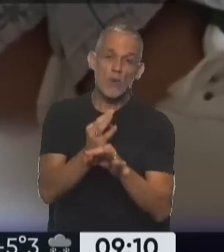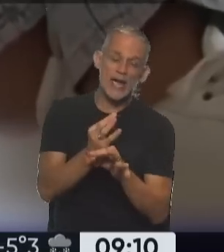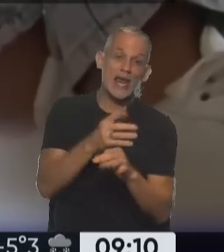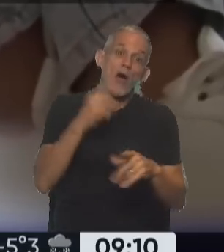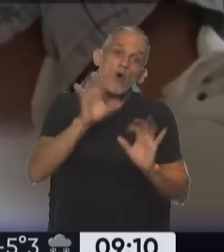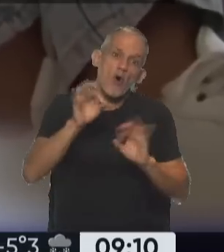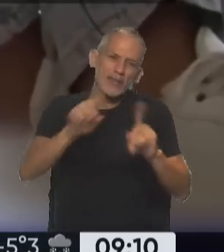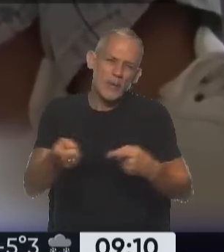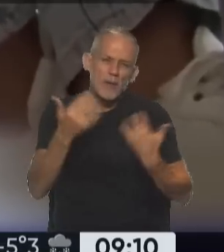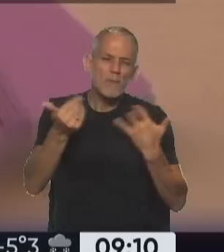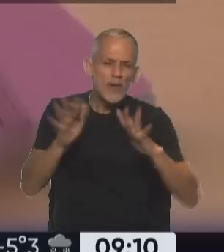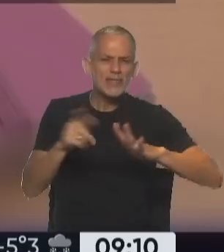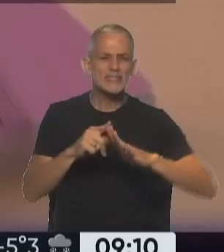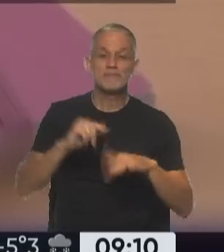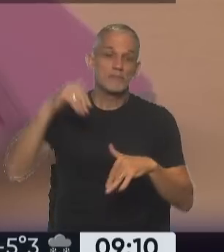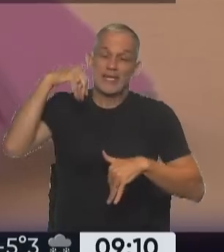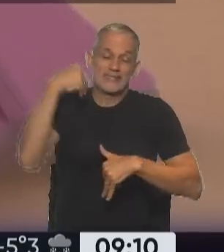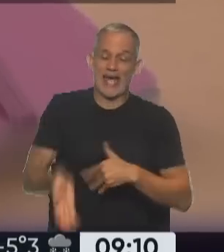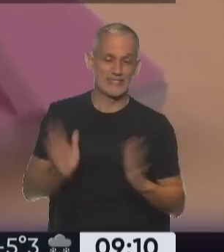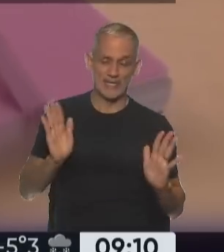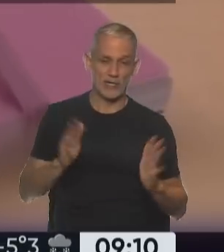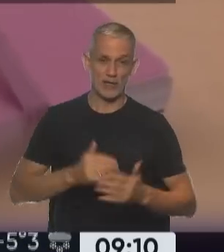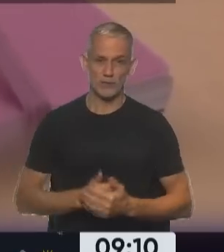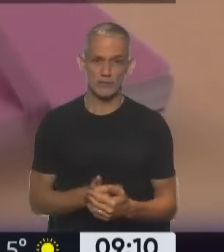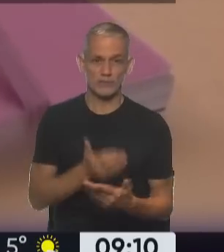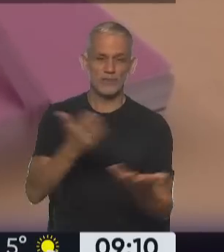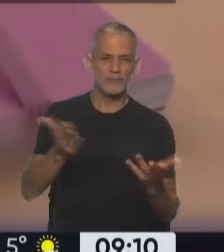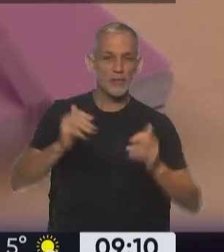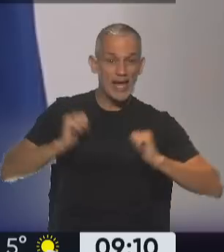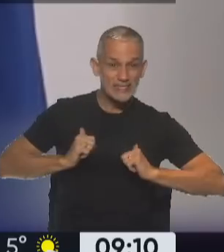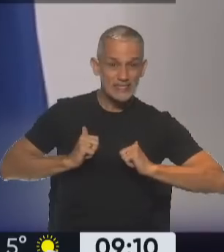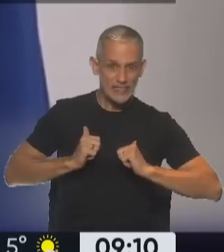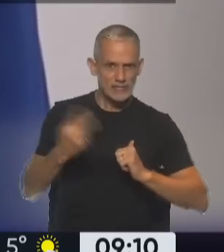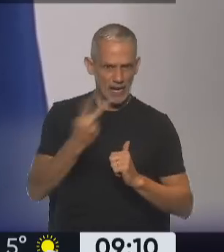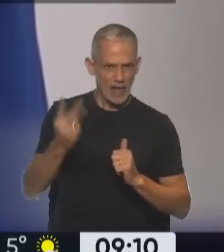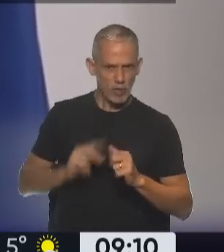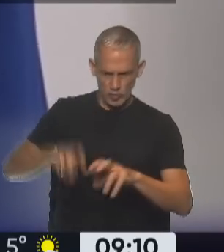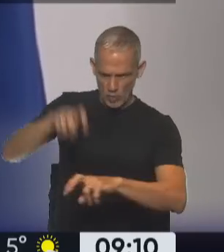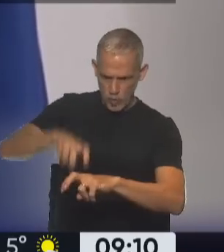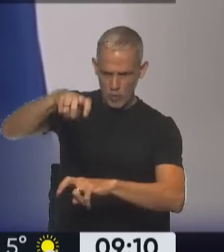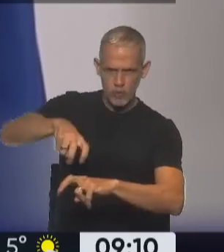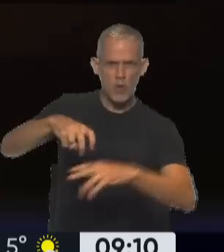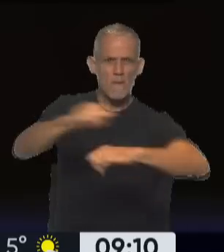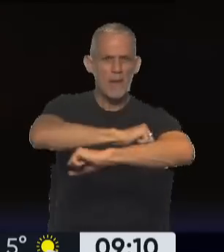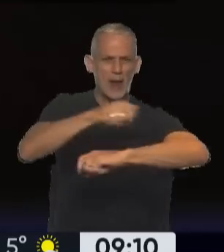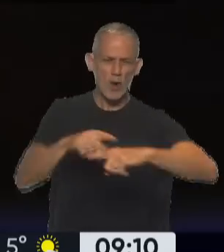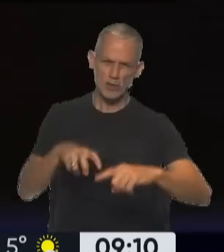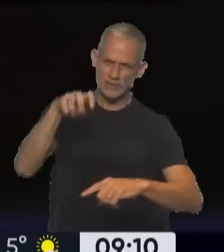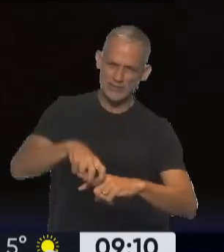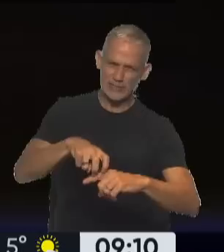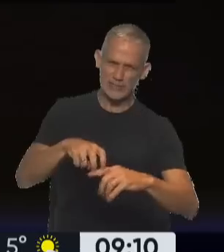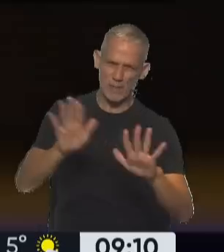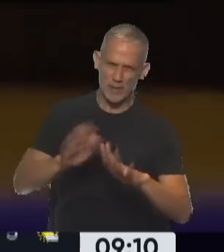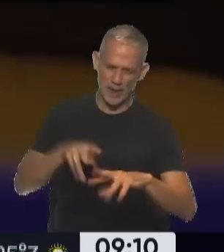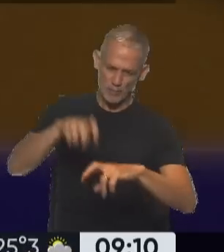la posibilidad de un accidente. De todos modos, encontraron sillas que habían colocado las nenas cerca del balcón y además